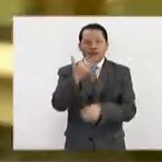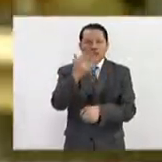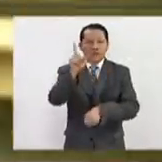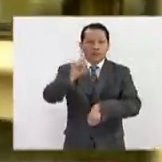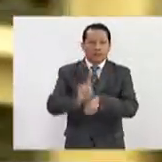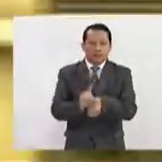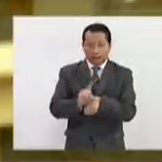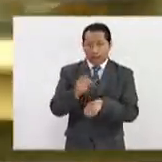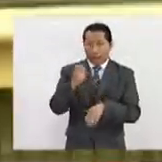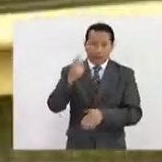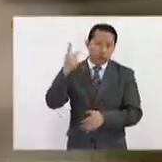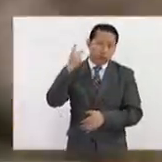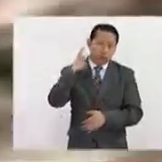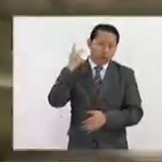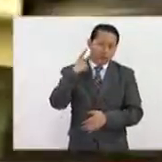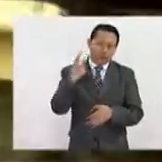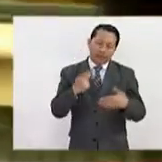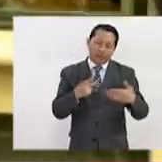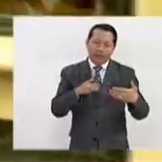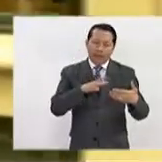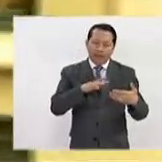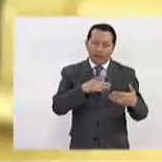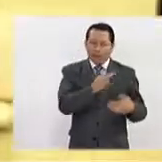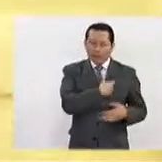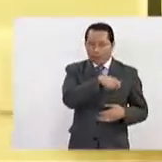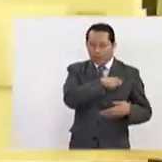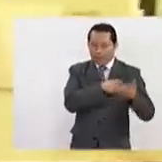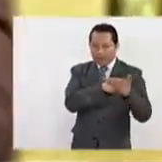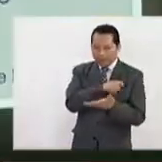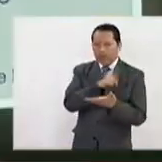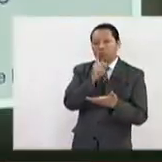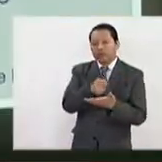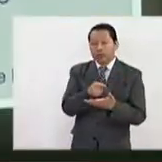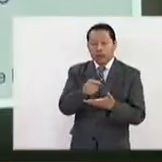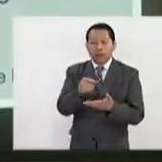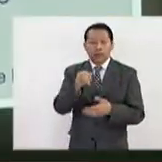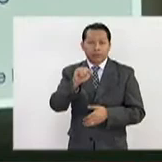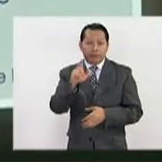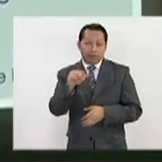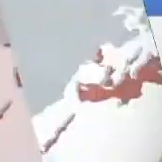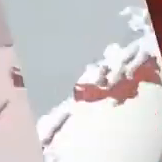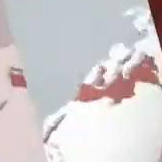los políticos reclamados por la Audiencia Nacional deberán volver a España.